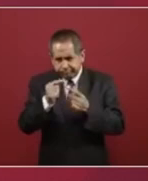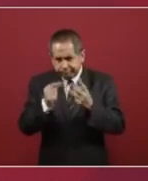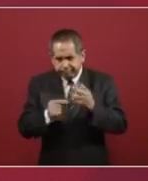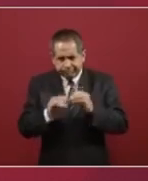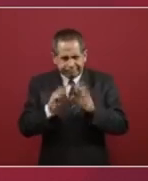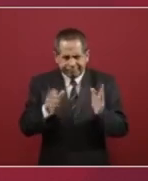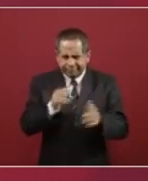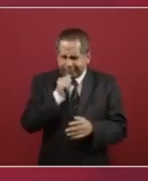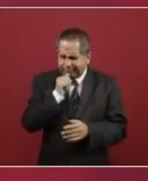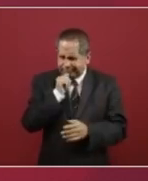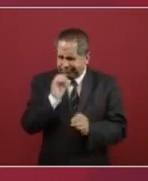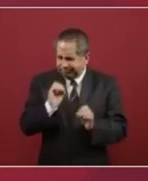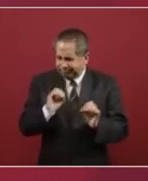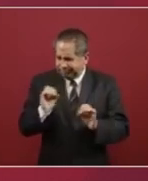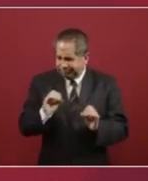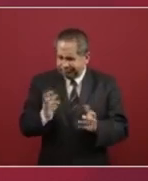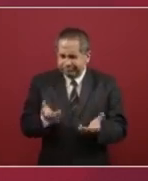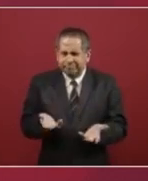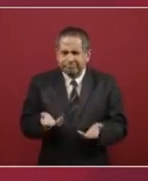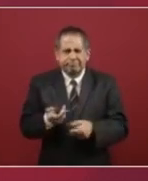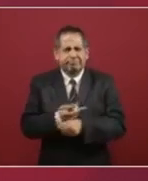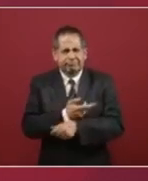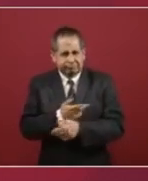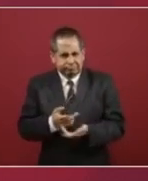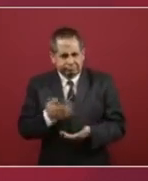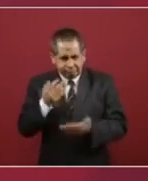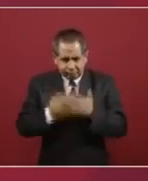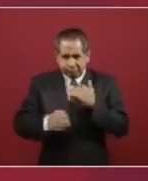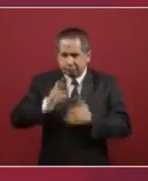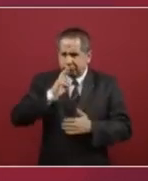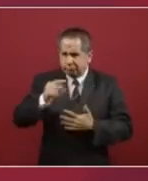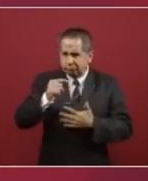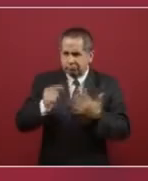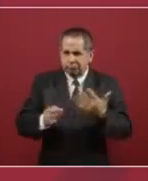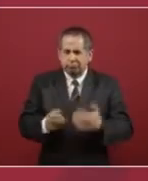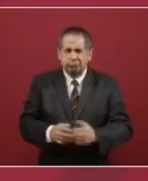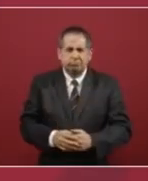sin contestar sobre este crimen.